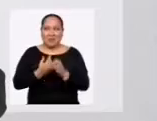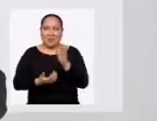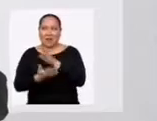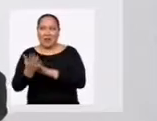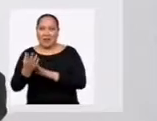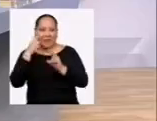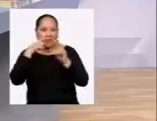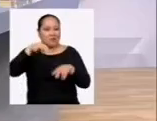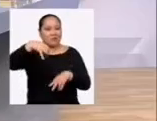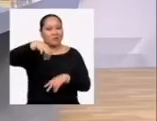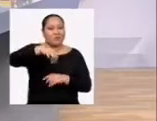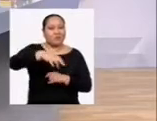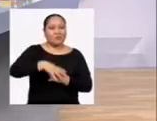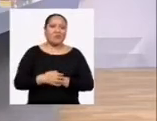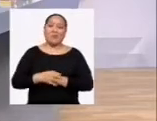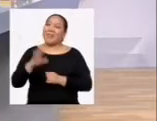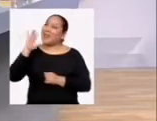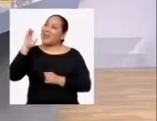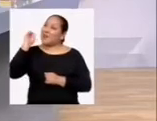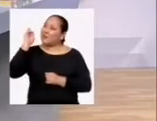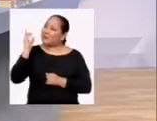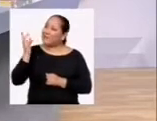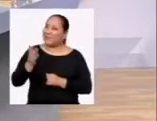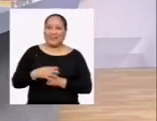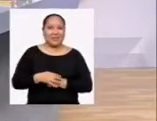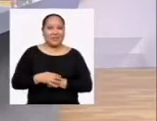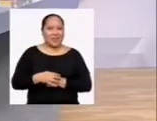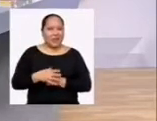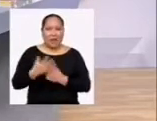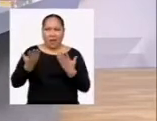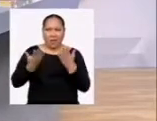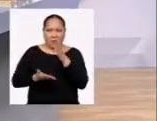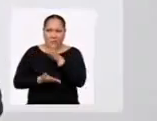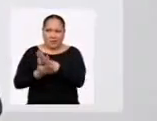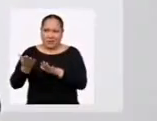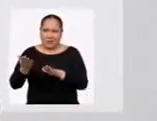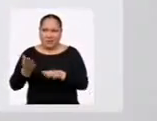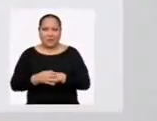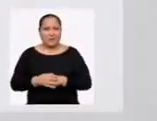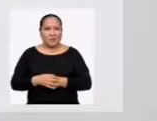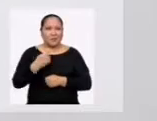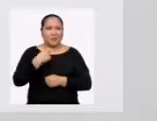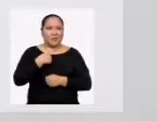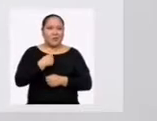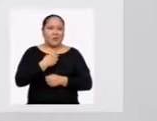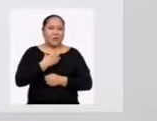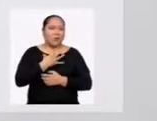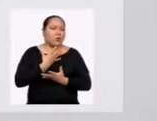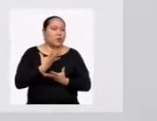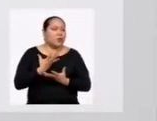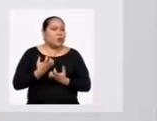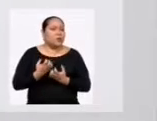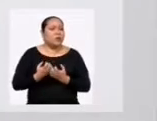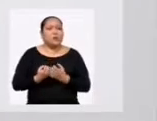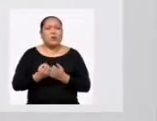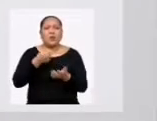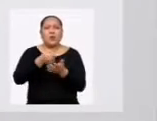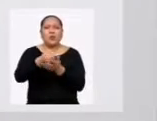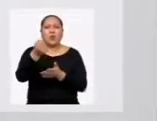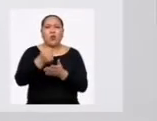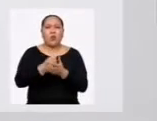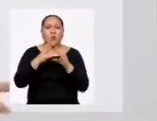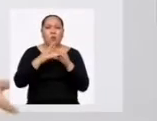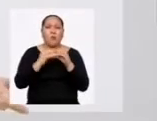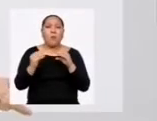tu llamada. Hola, profesora. ¿A dónde quería ir? Se me antojó comprar palta para el